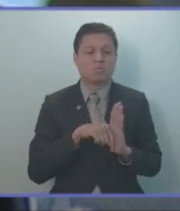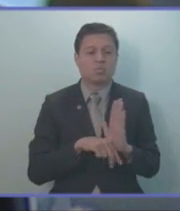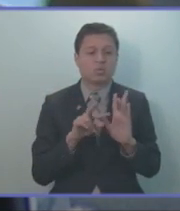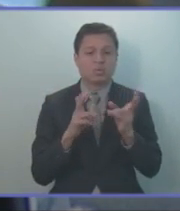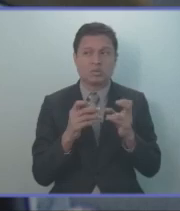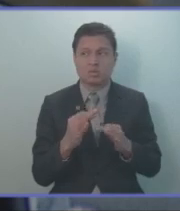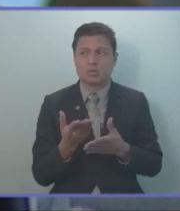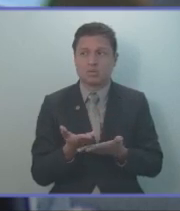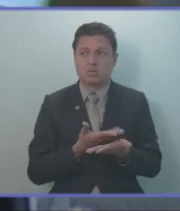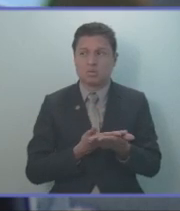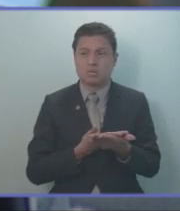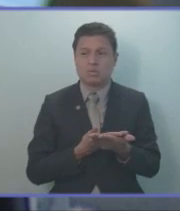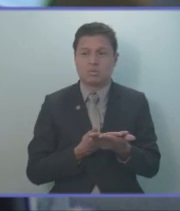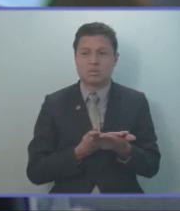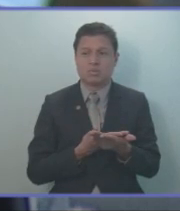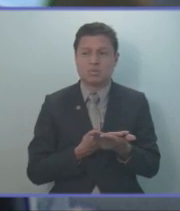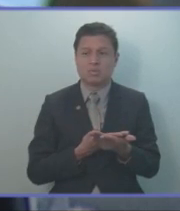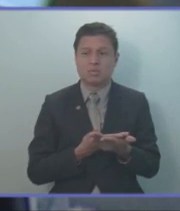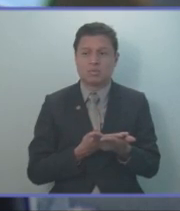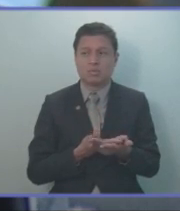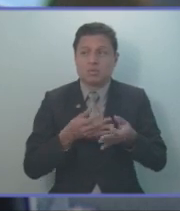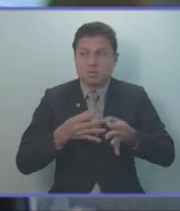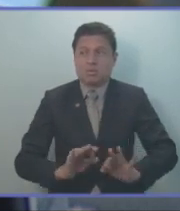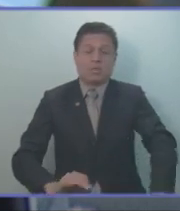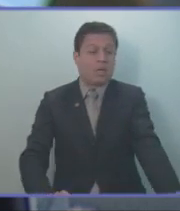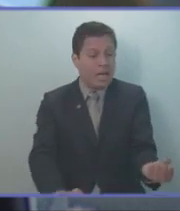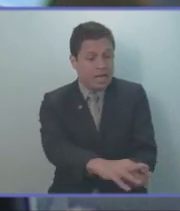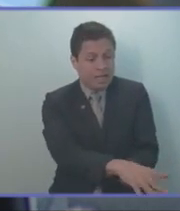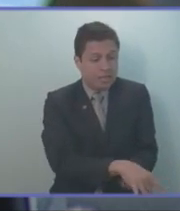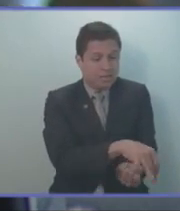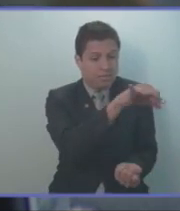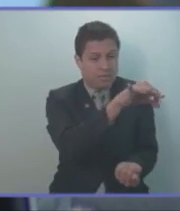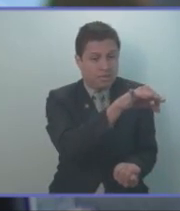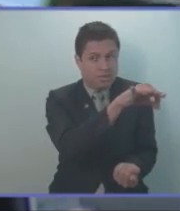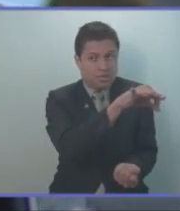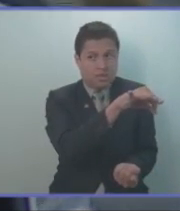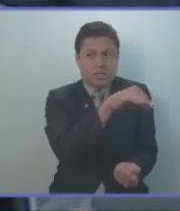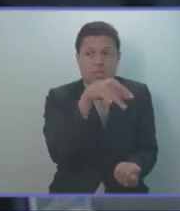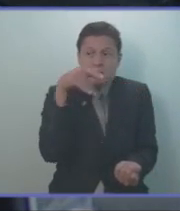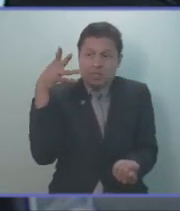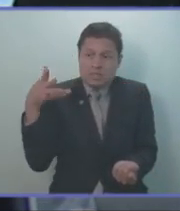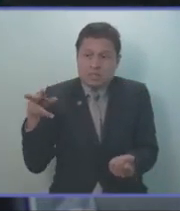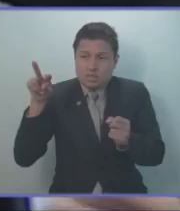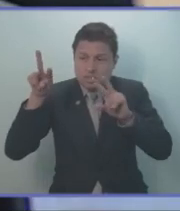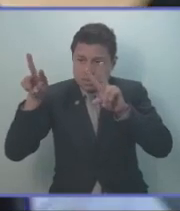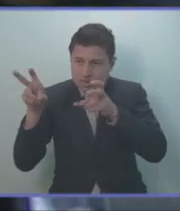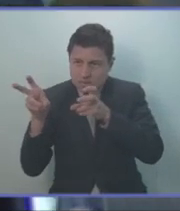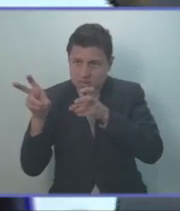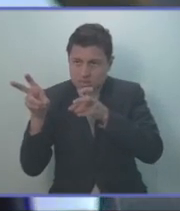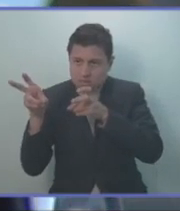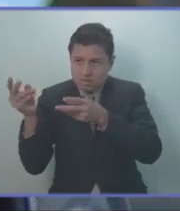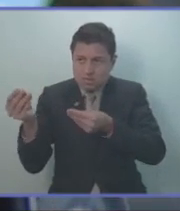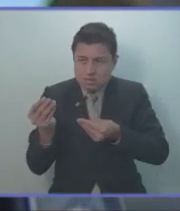del petitorio que contiene el expediente y una vez estudiado.